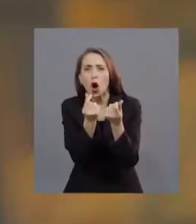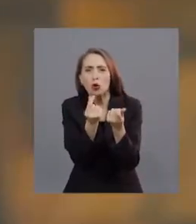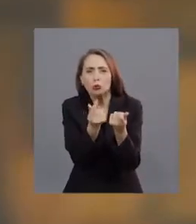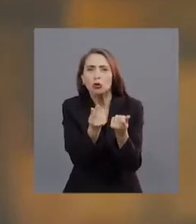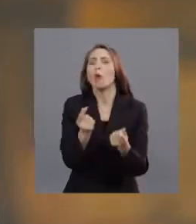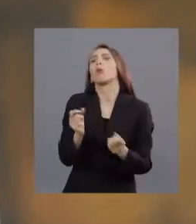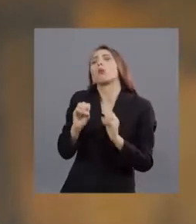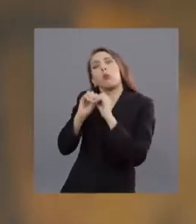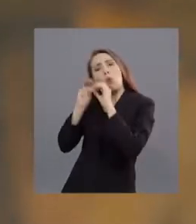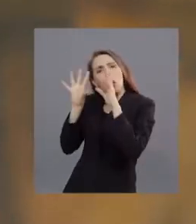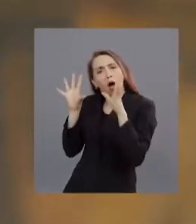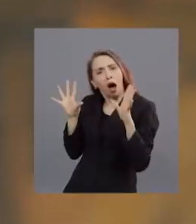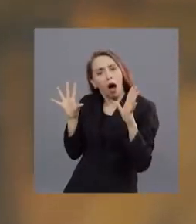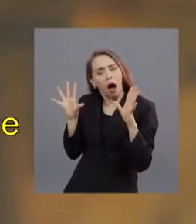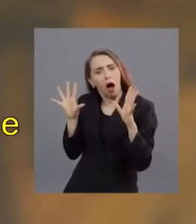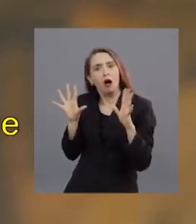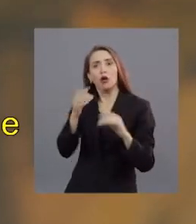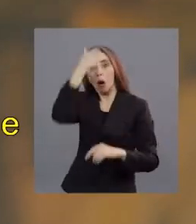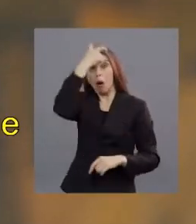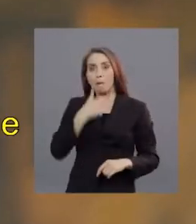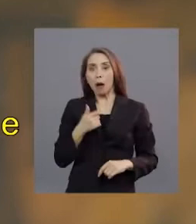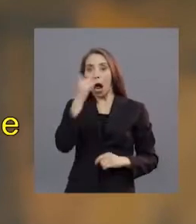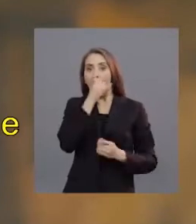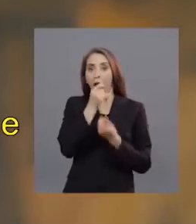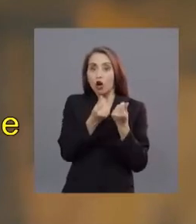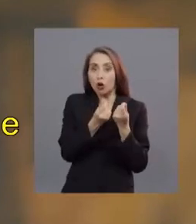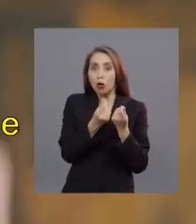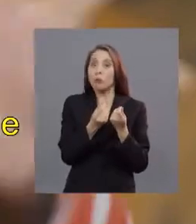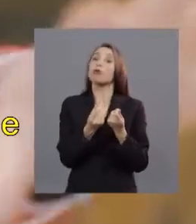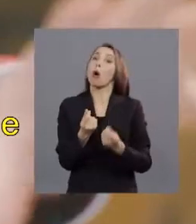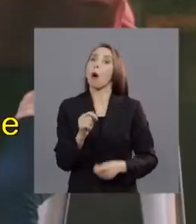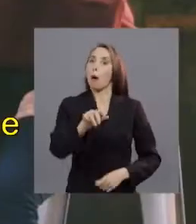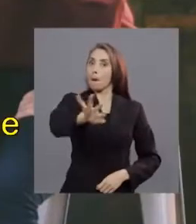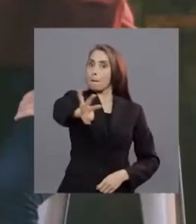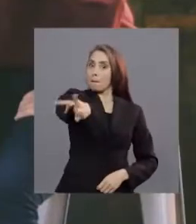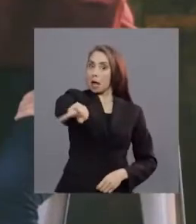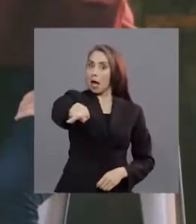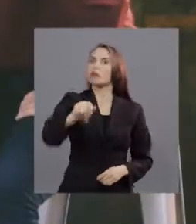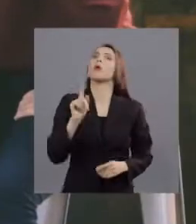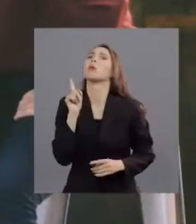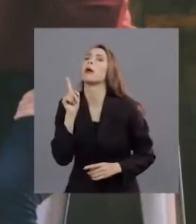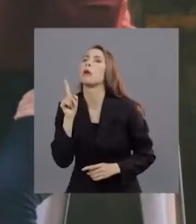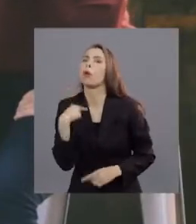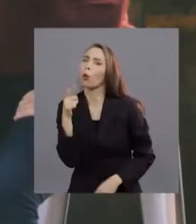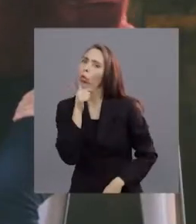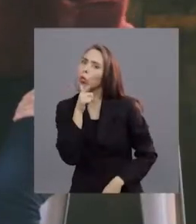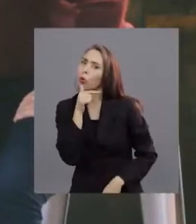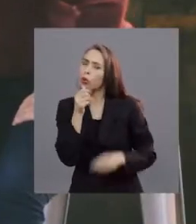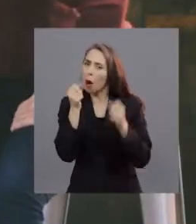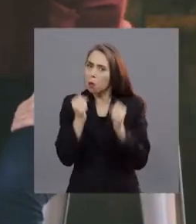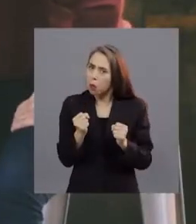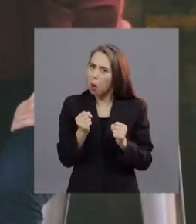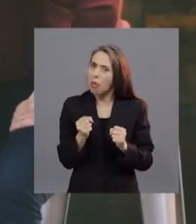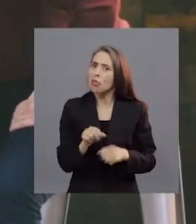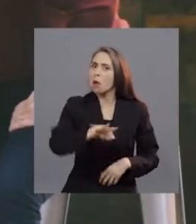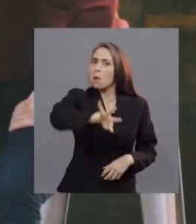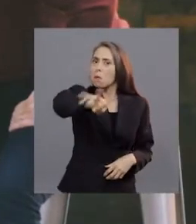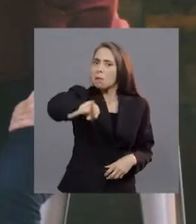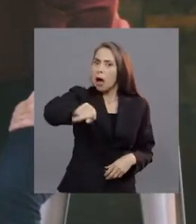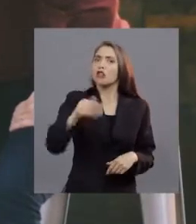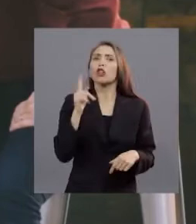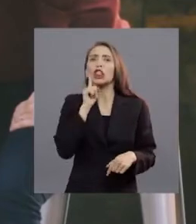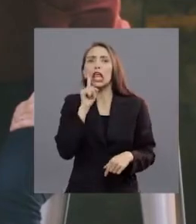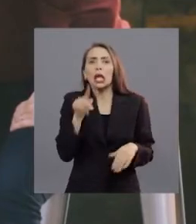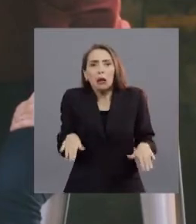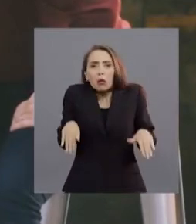la corrupción? Clarísimo, sí. Para ser corrupto hay que tener manos largas. Oye, pero me hace una duda. A ver. ¿Se puede ser